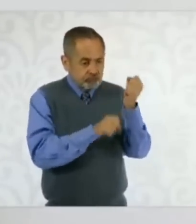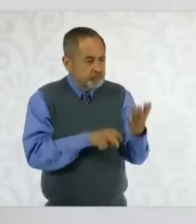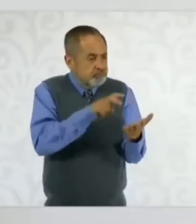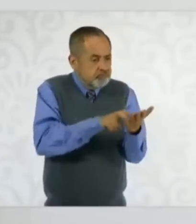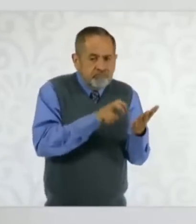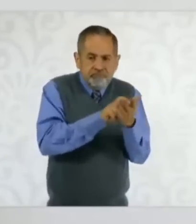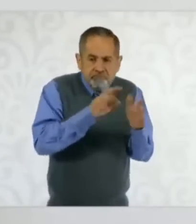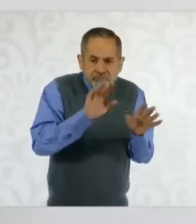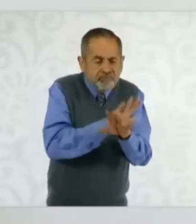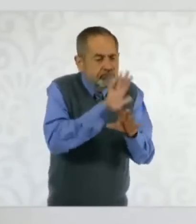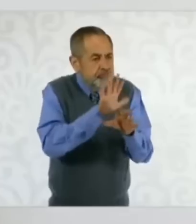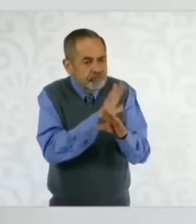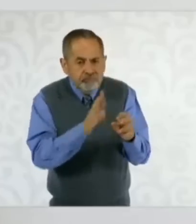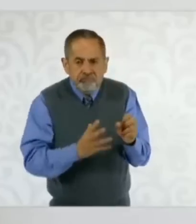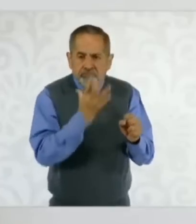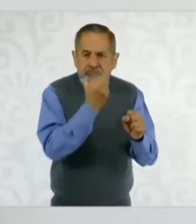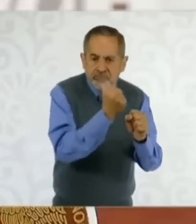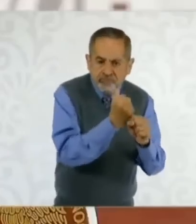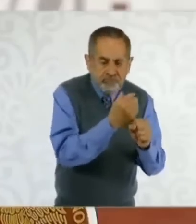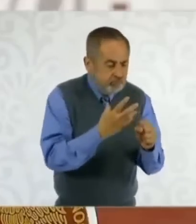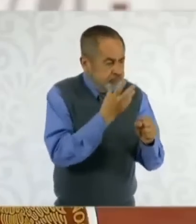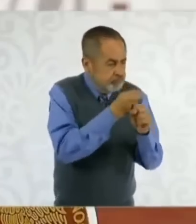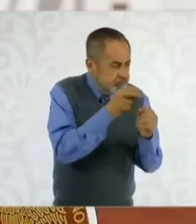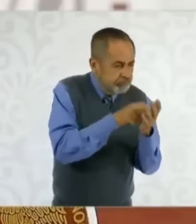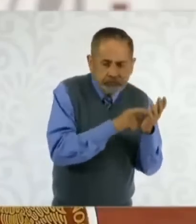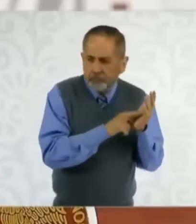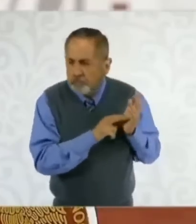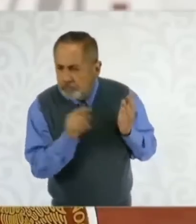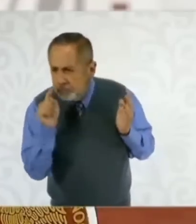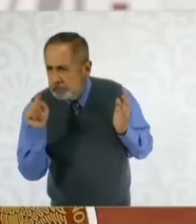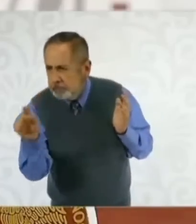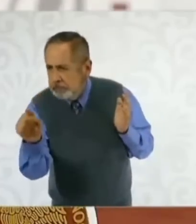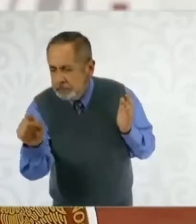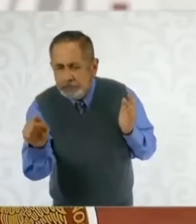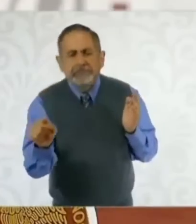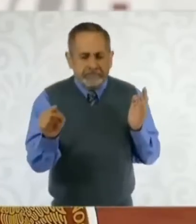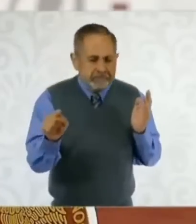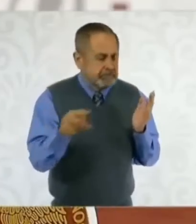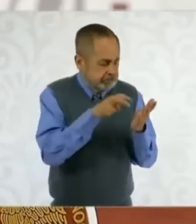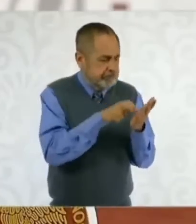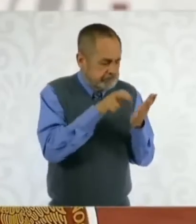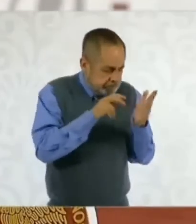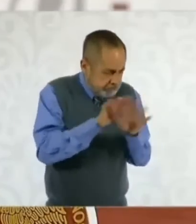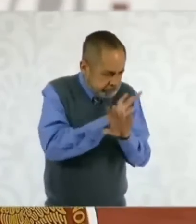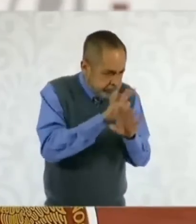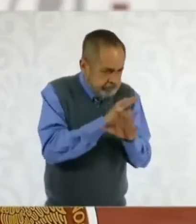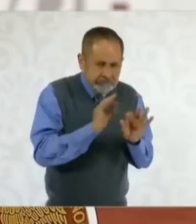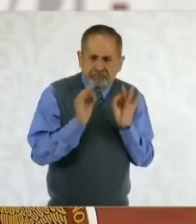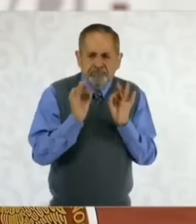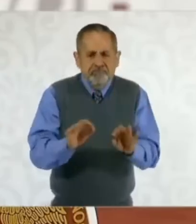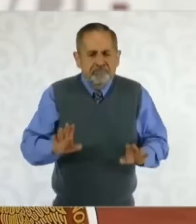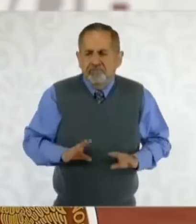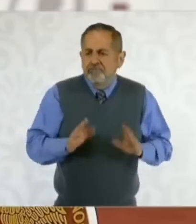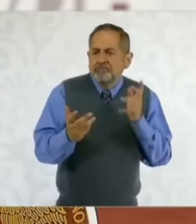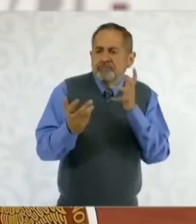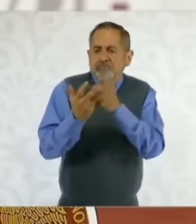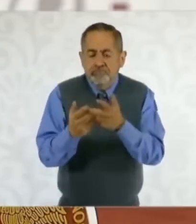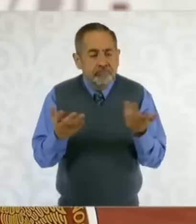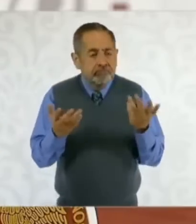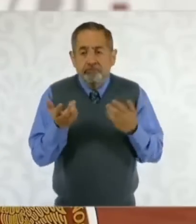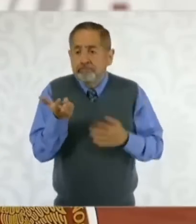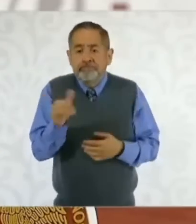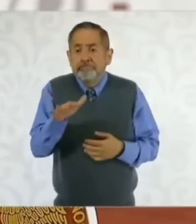que permitan hacer el ejercicio de adecuación, alineamiento con los